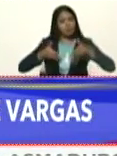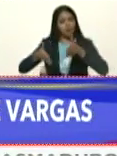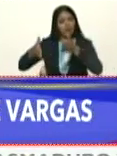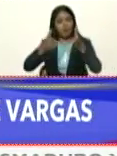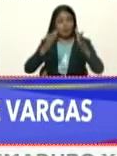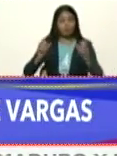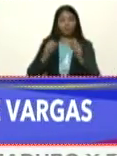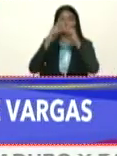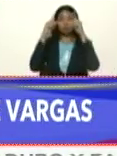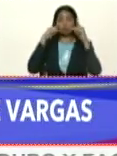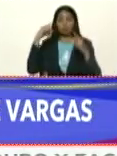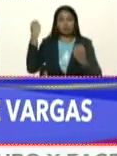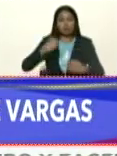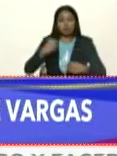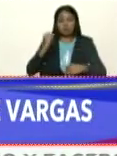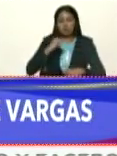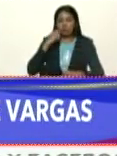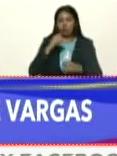Sorprendente.